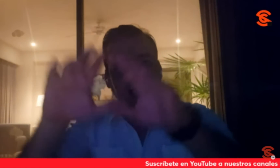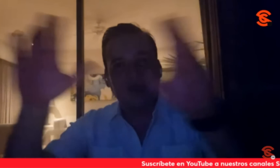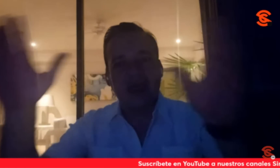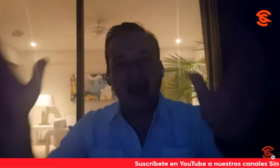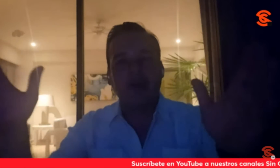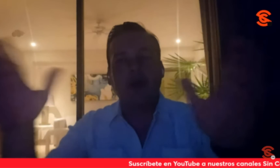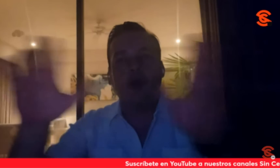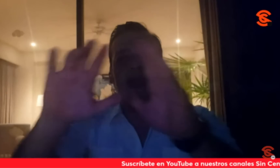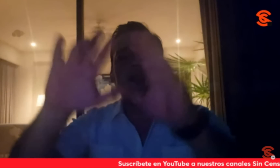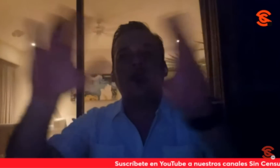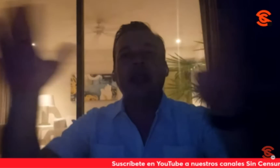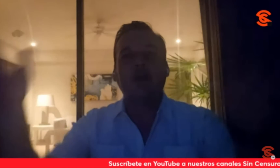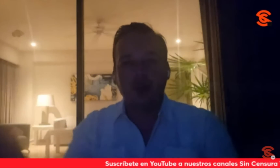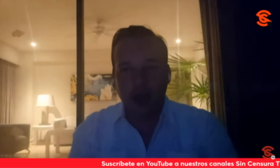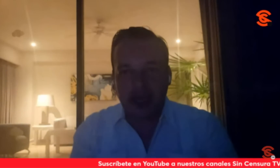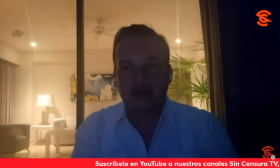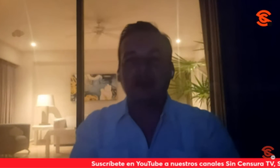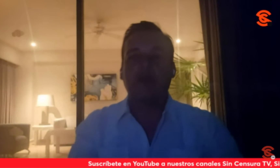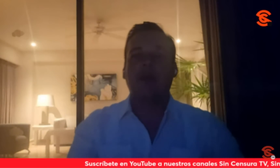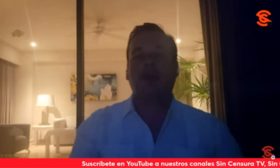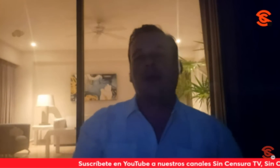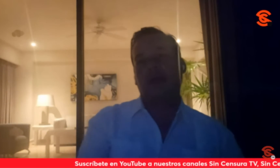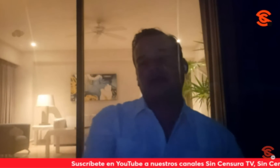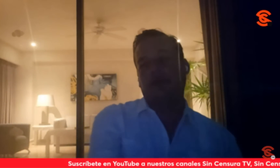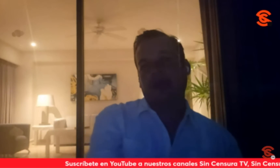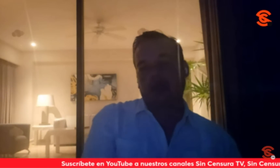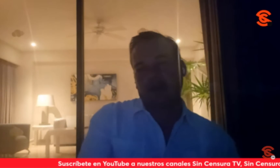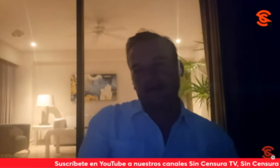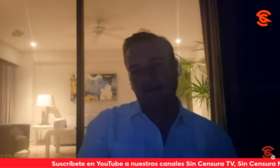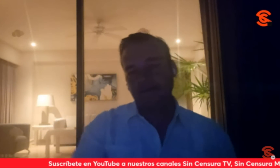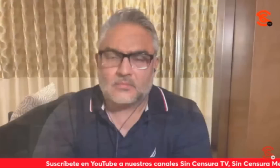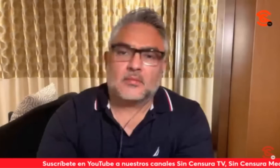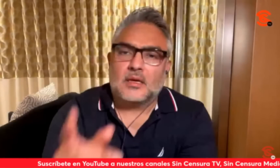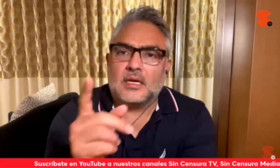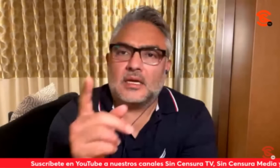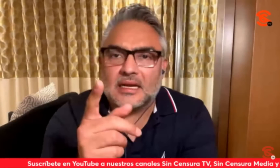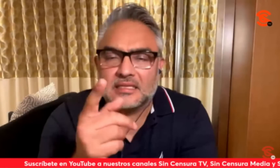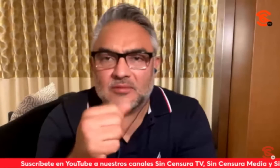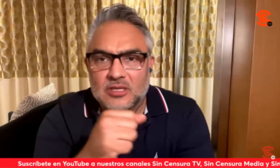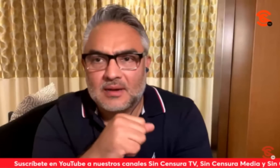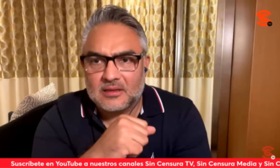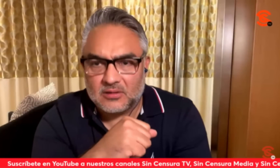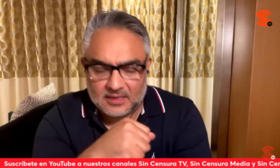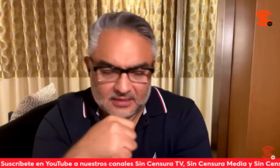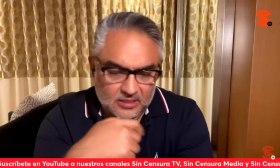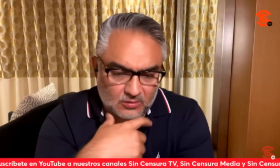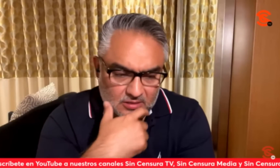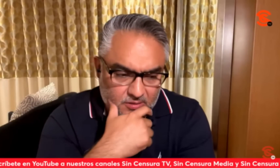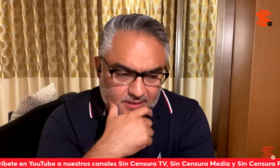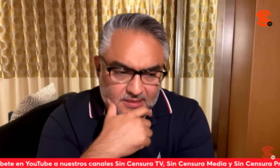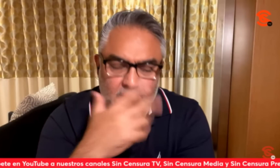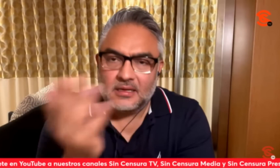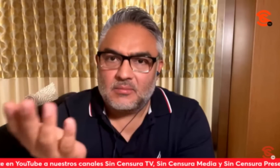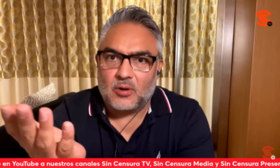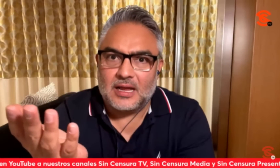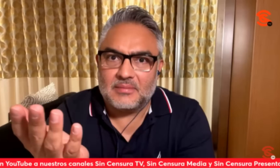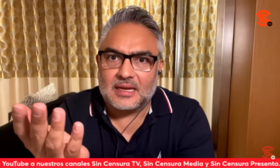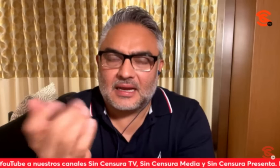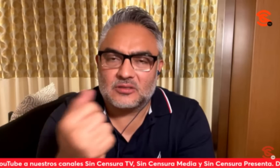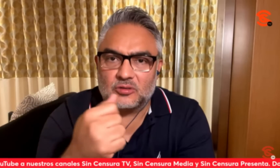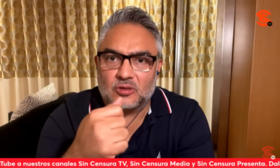lo que ha terminado o ha hecho que incluso esto se vuelva todavía más complicado. Y ya que estamos hablando de